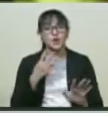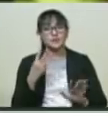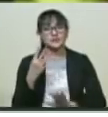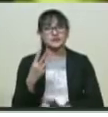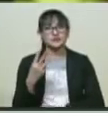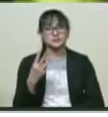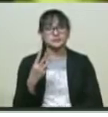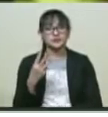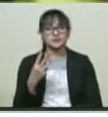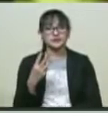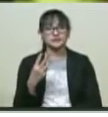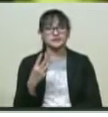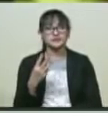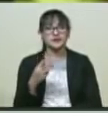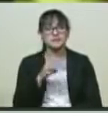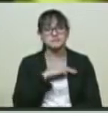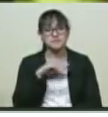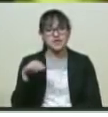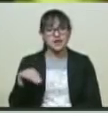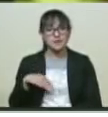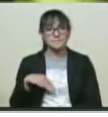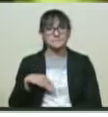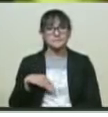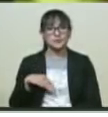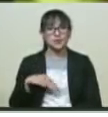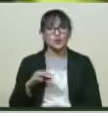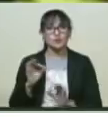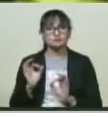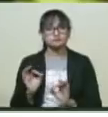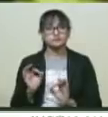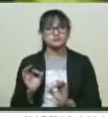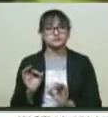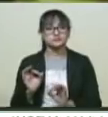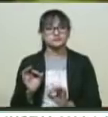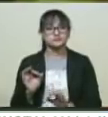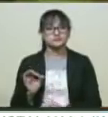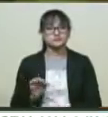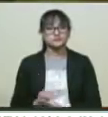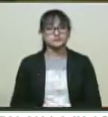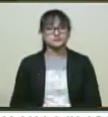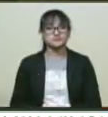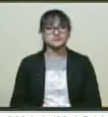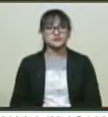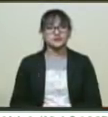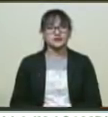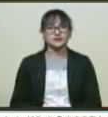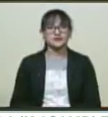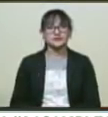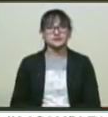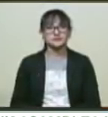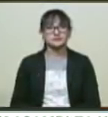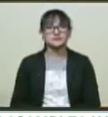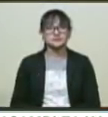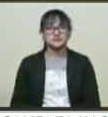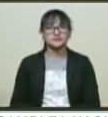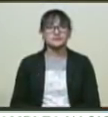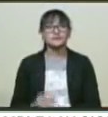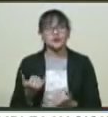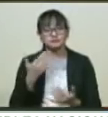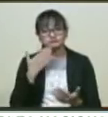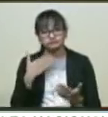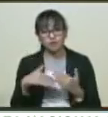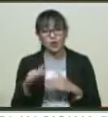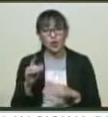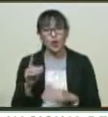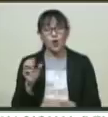que fue promovido a miembros del buró provincial desempeñándose como su primer secretario en villa clara y posteriormente en la